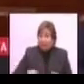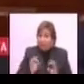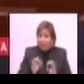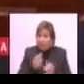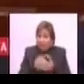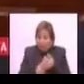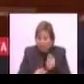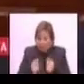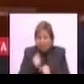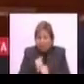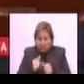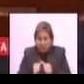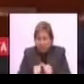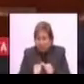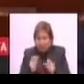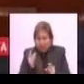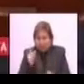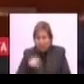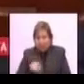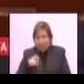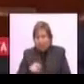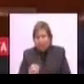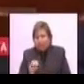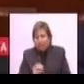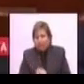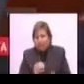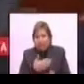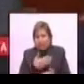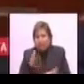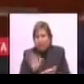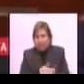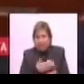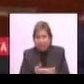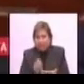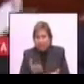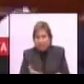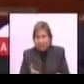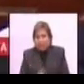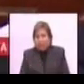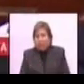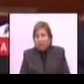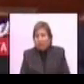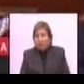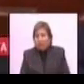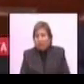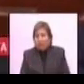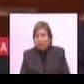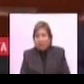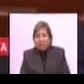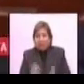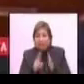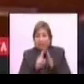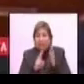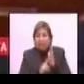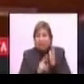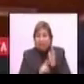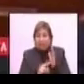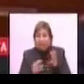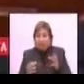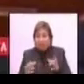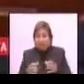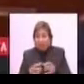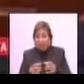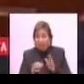su confianza sigue. No se necesita ratificar. No existe esa figura, presidente, en el reglamento ni en la